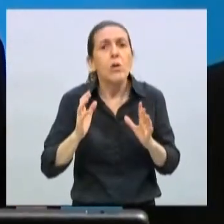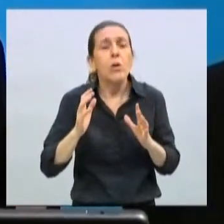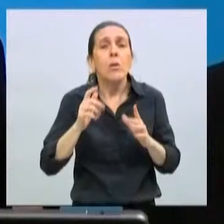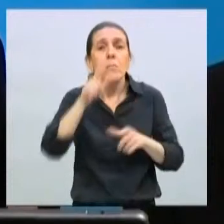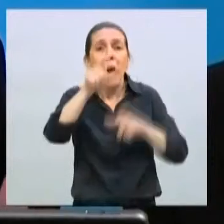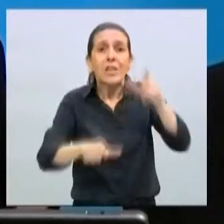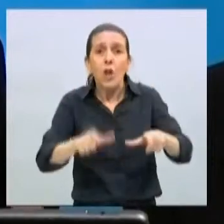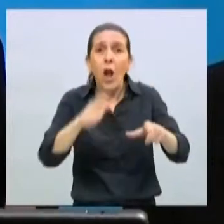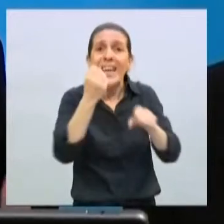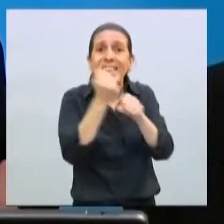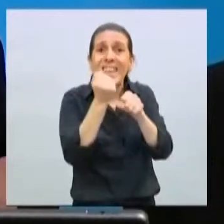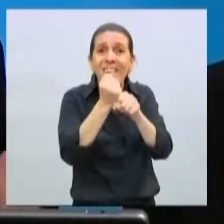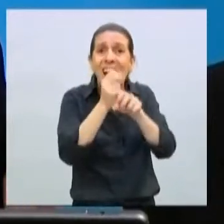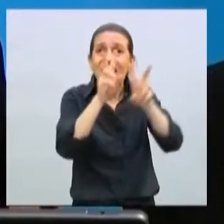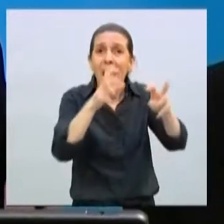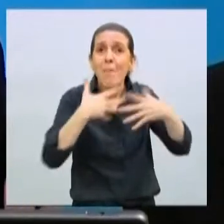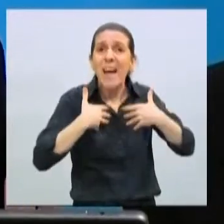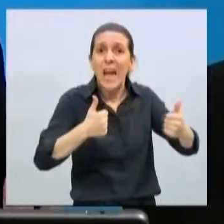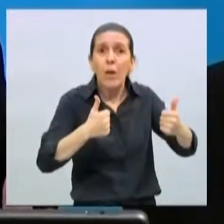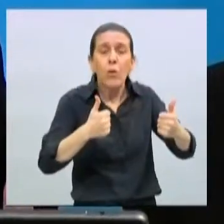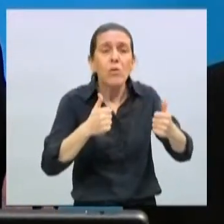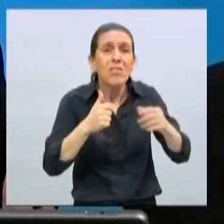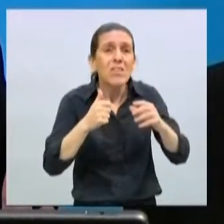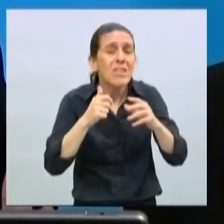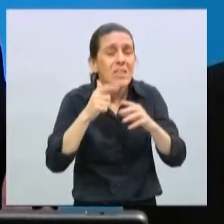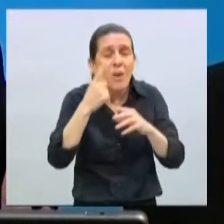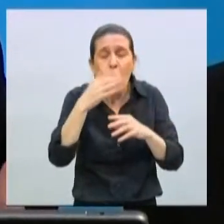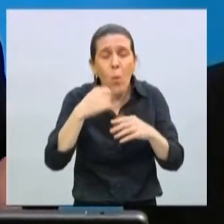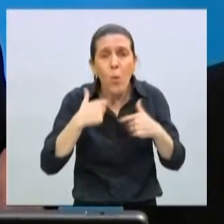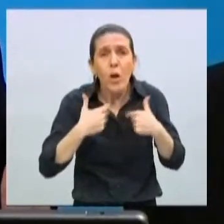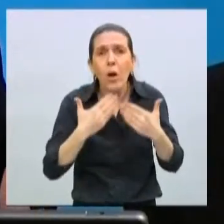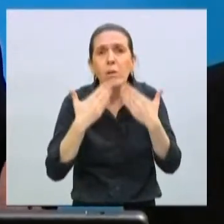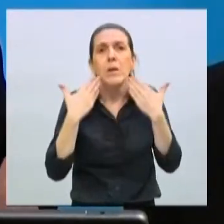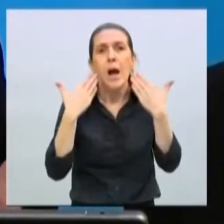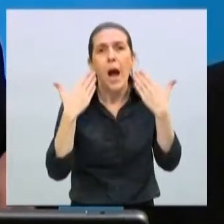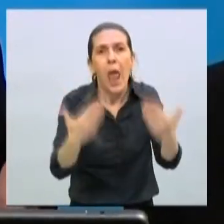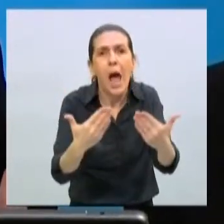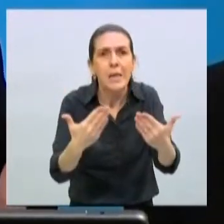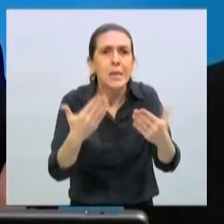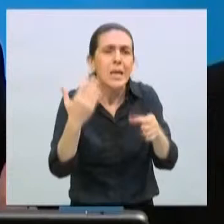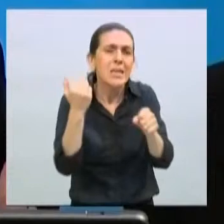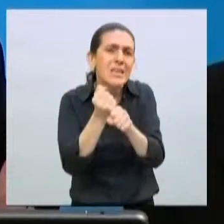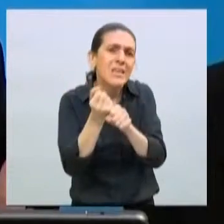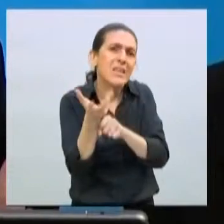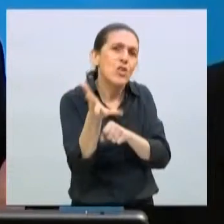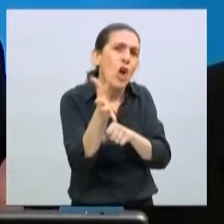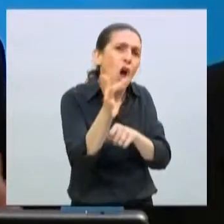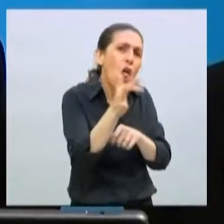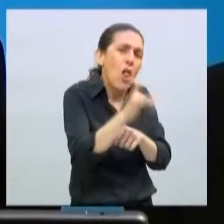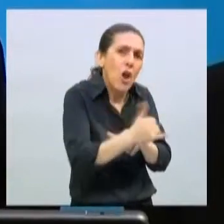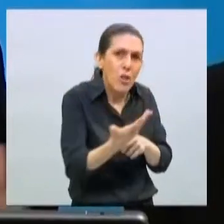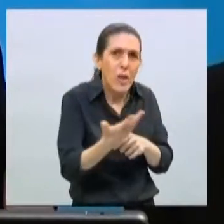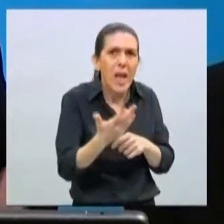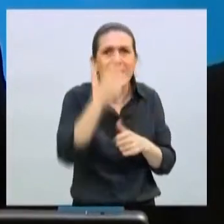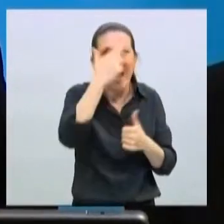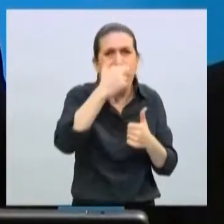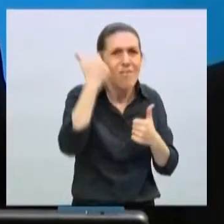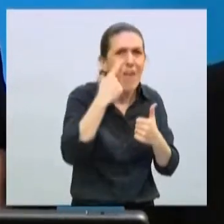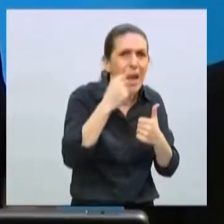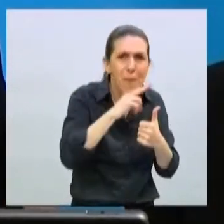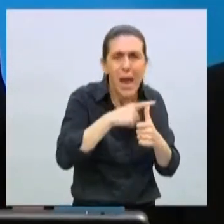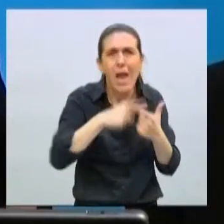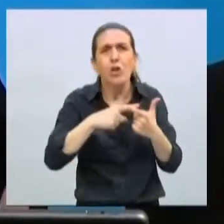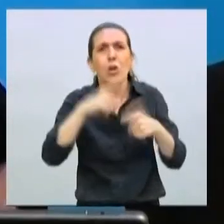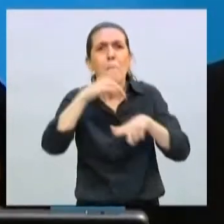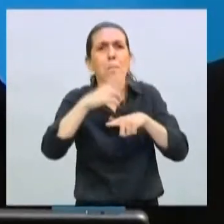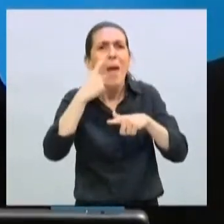trabajadores de la salud solo tengo gratitud por lo que han hecho y por lo que hacen diariamente. Enfermeros, enfermeras,